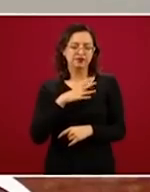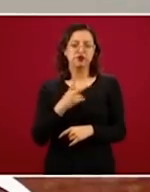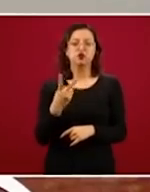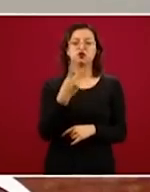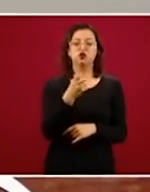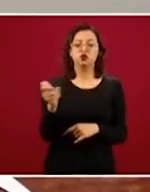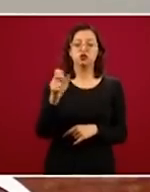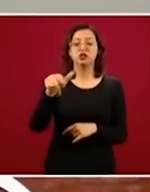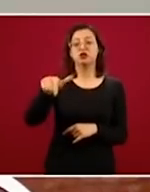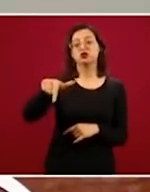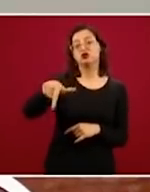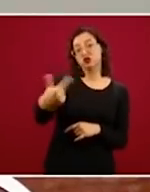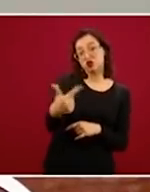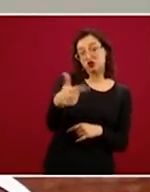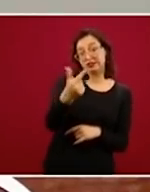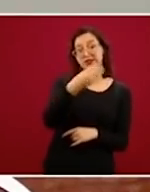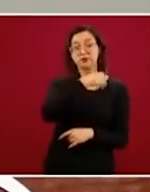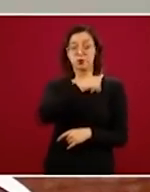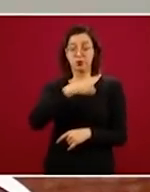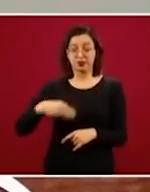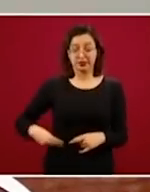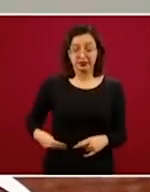212 municipios